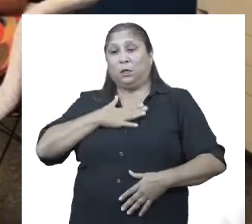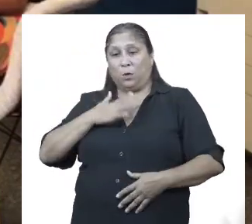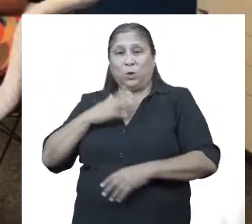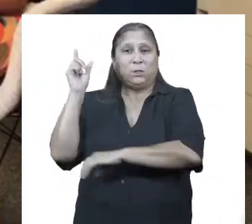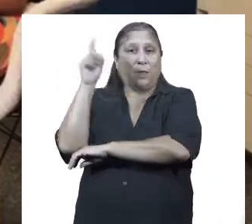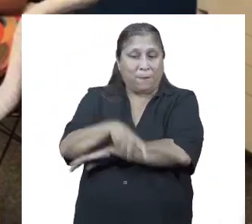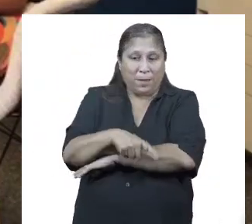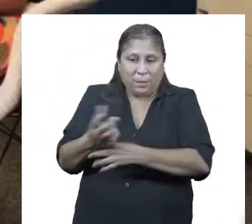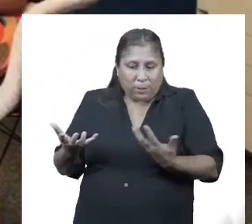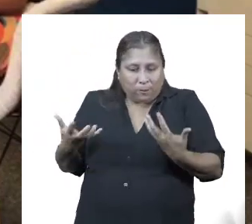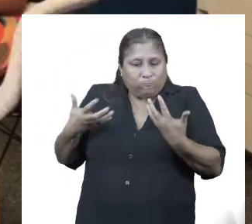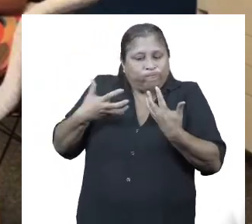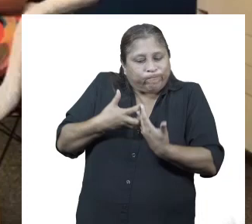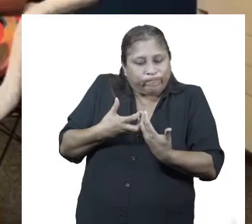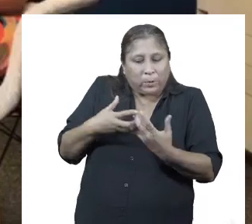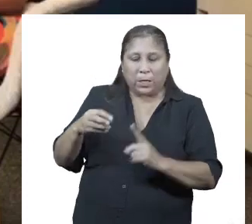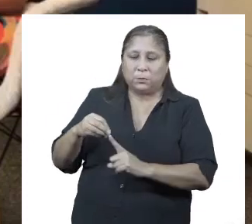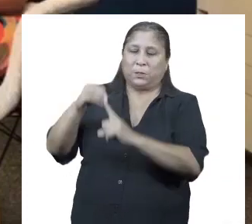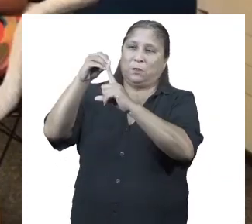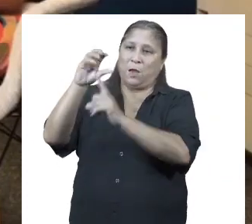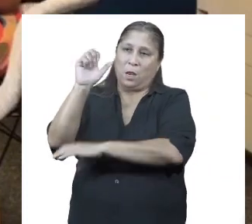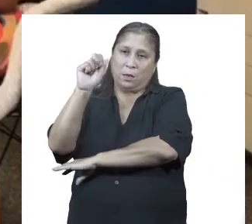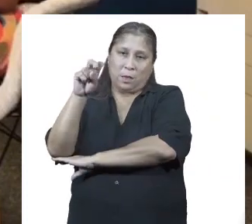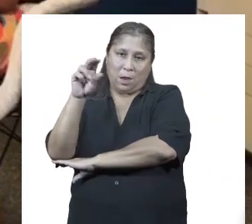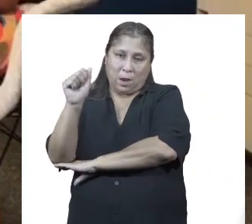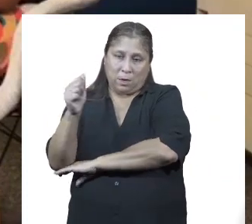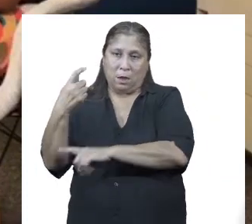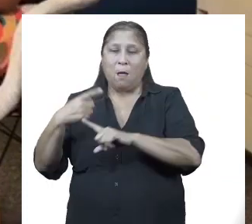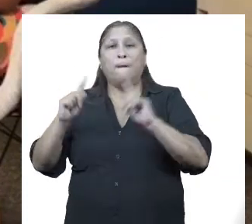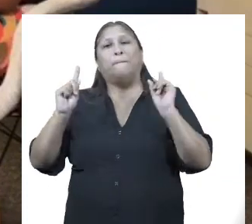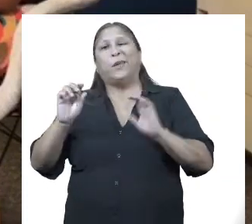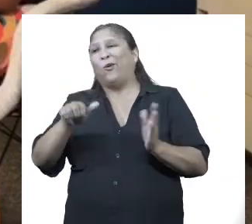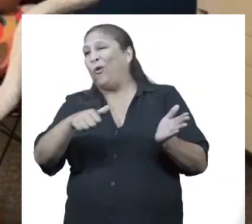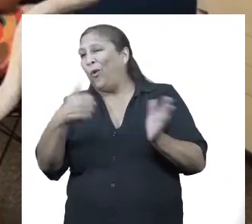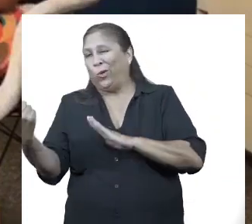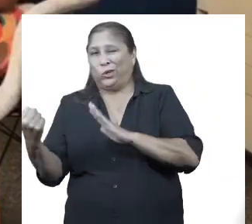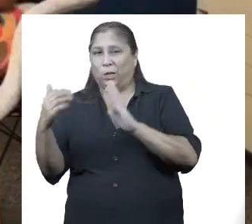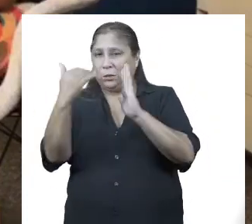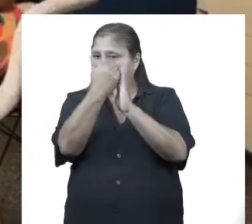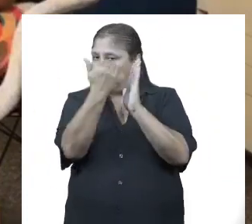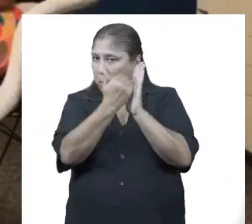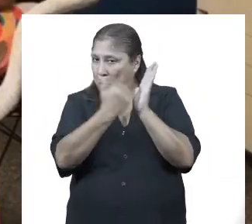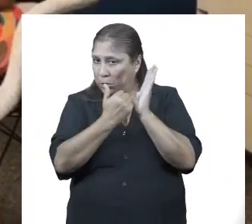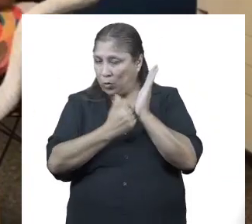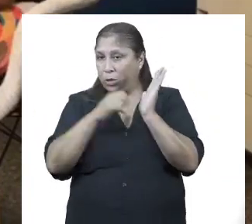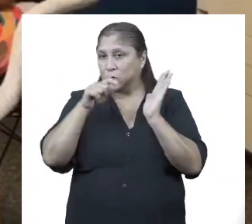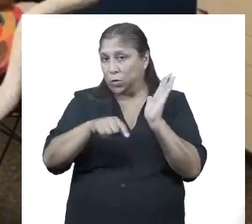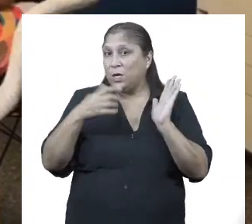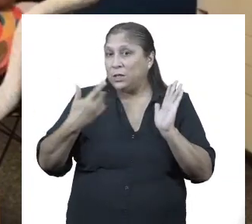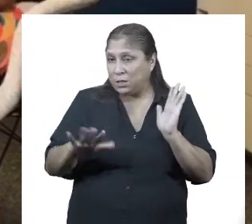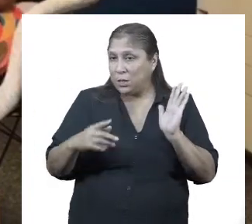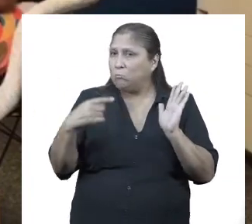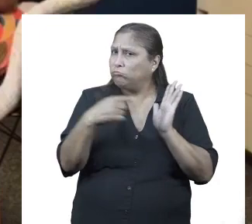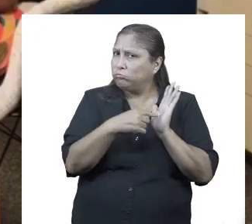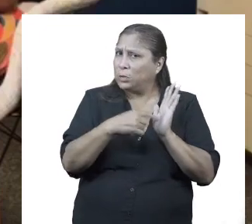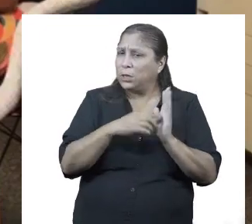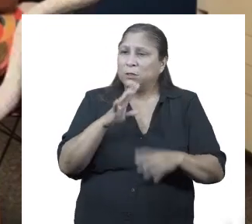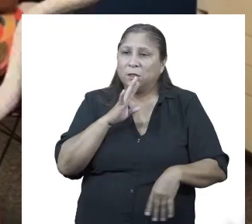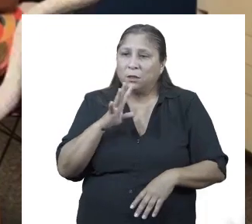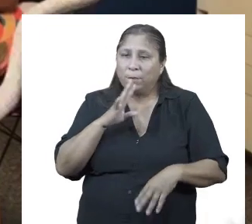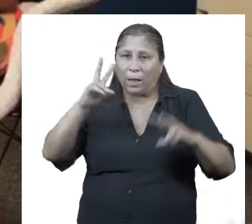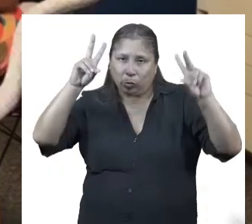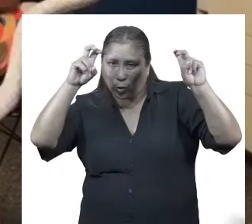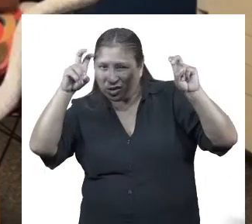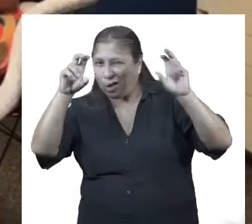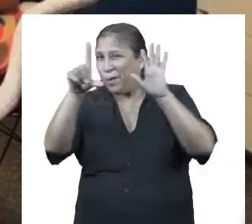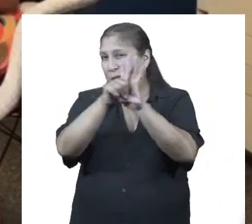demanda tenga que ajustarse a las particularidades de Ana. Pero vayamos al caso de otras regulaciones en donde sí ya se está hablando en materia,